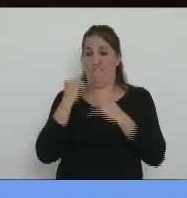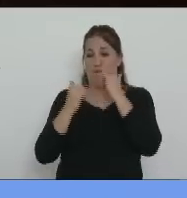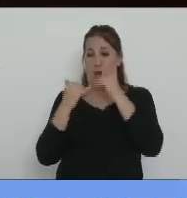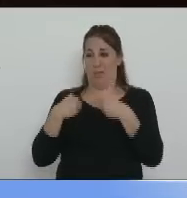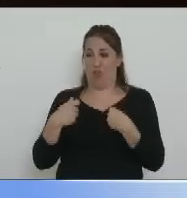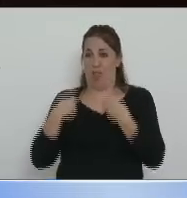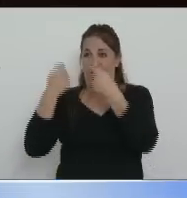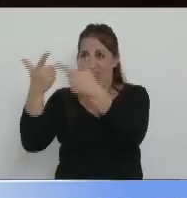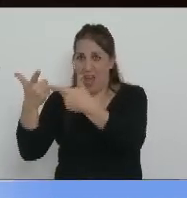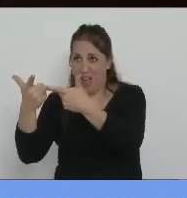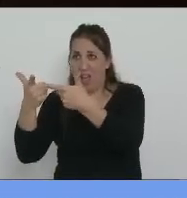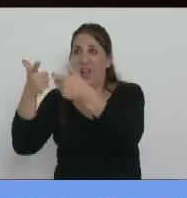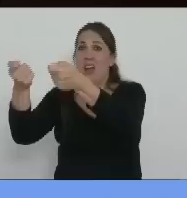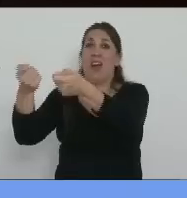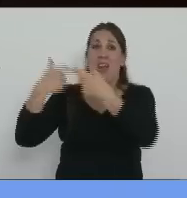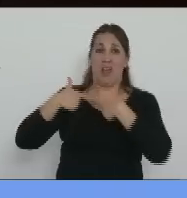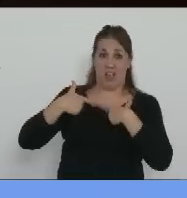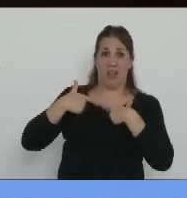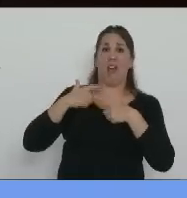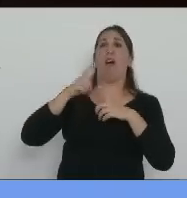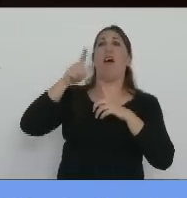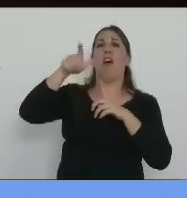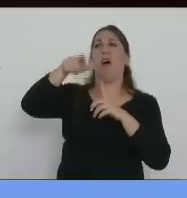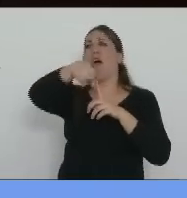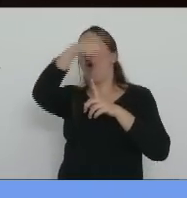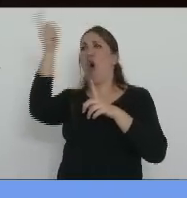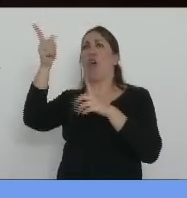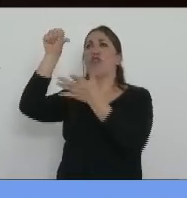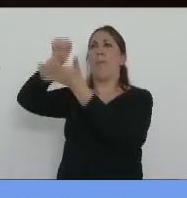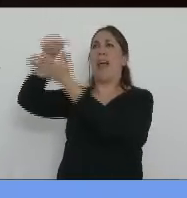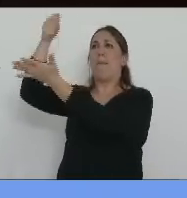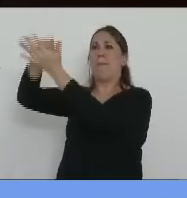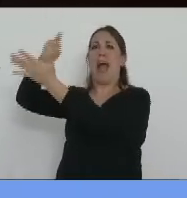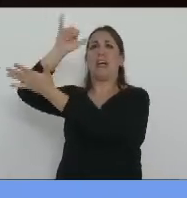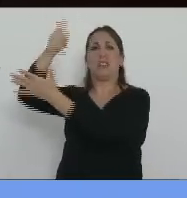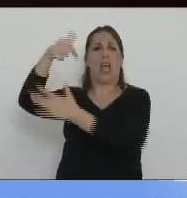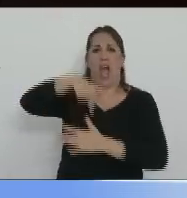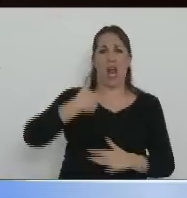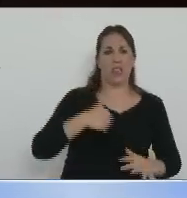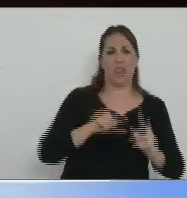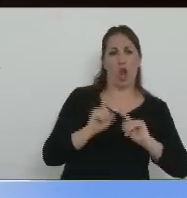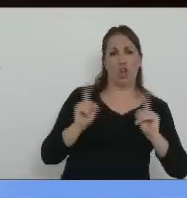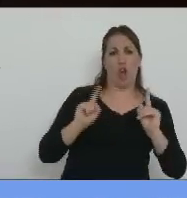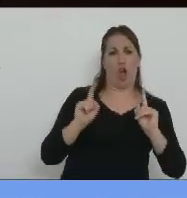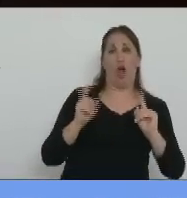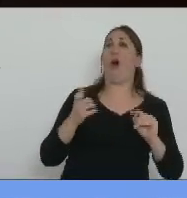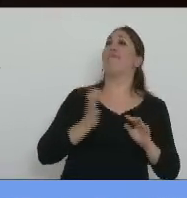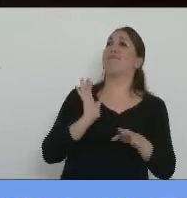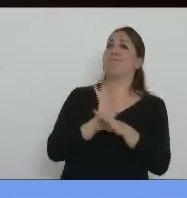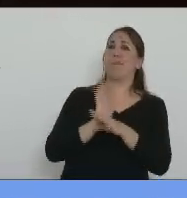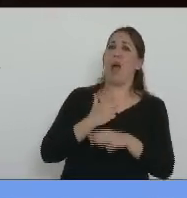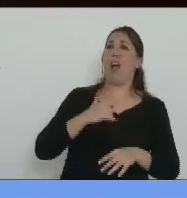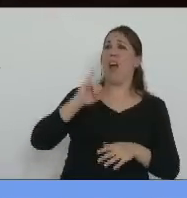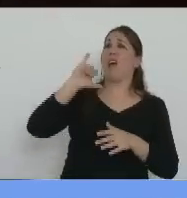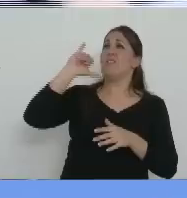imposición terminan pagando en otra jurisdicción y no pagando con la argentina es decir le autorizamos a que paguen en otro